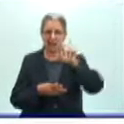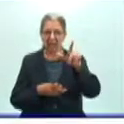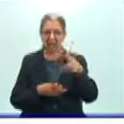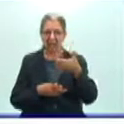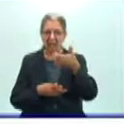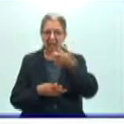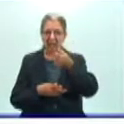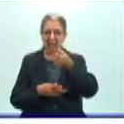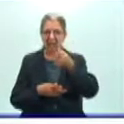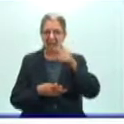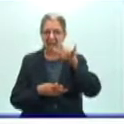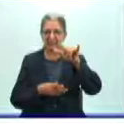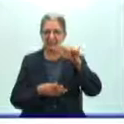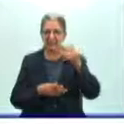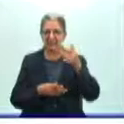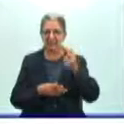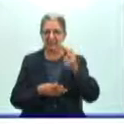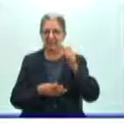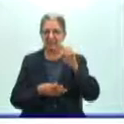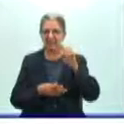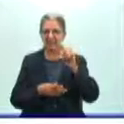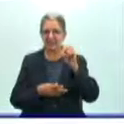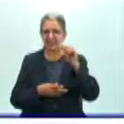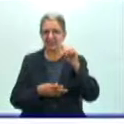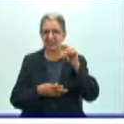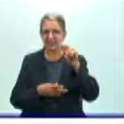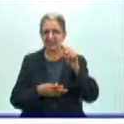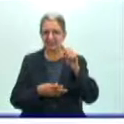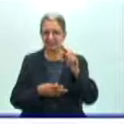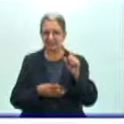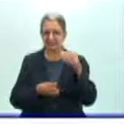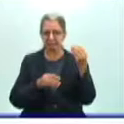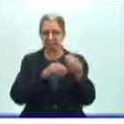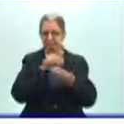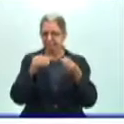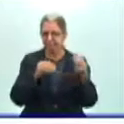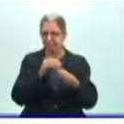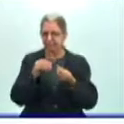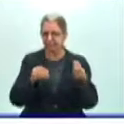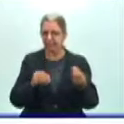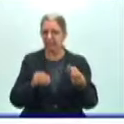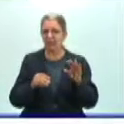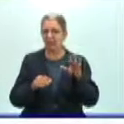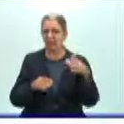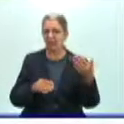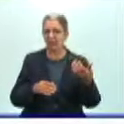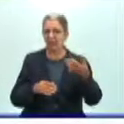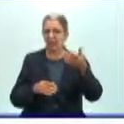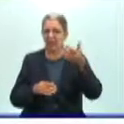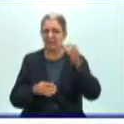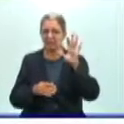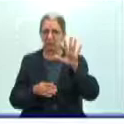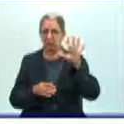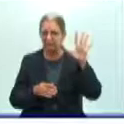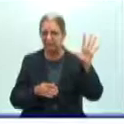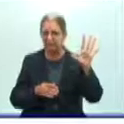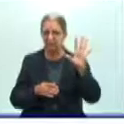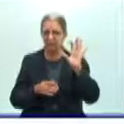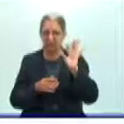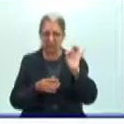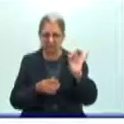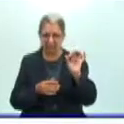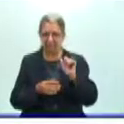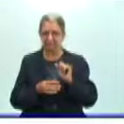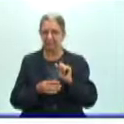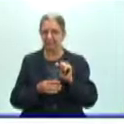o consecutivos. Sustituimos el valor del ángulo AFB por 55